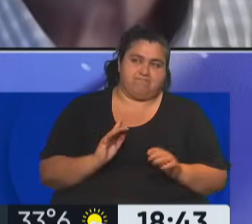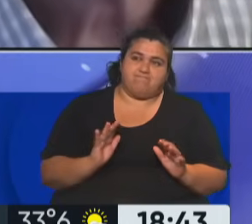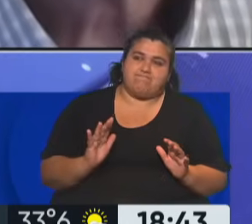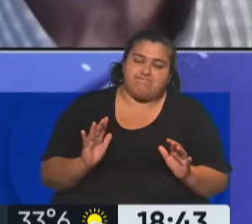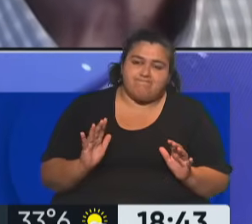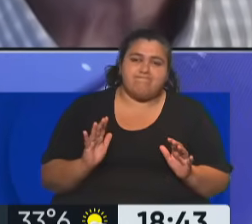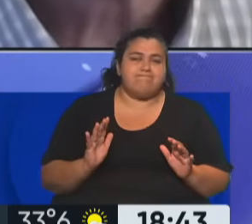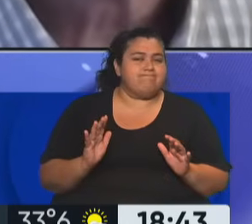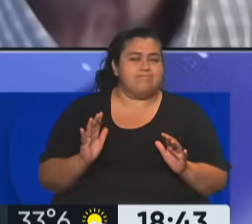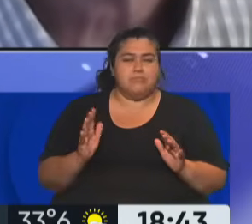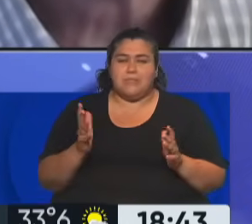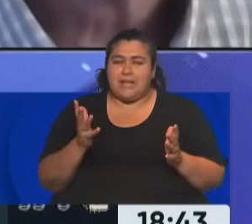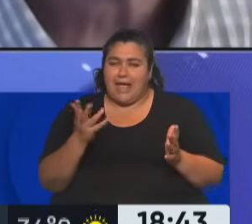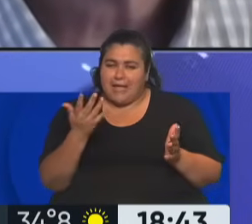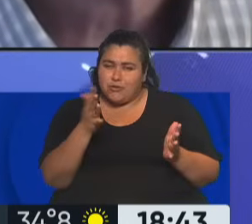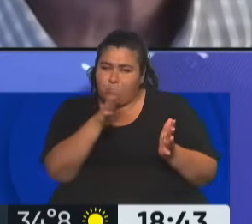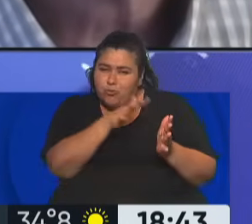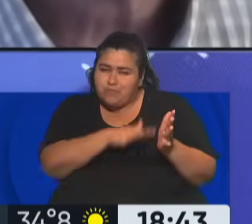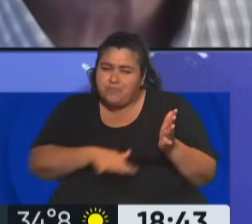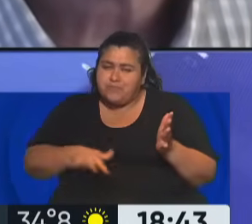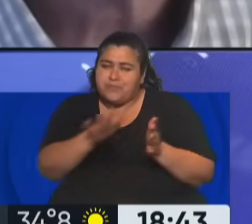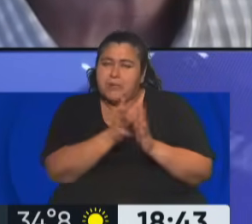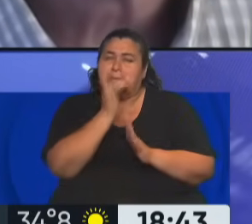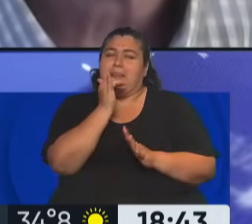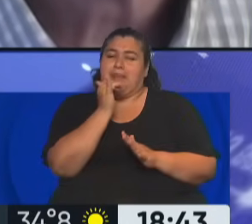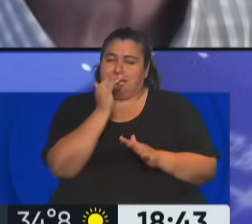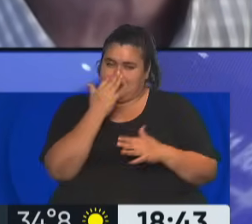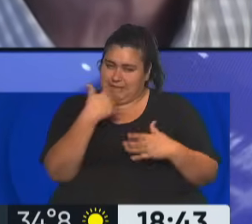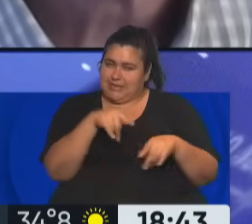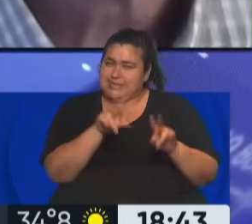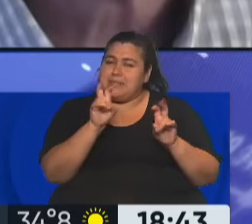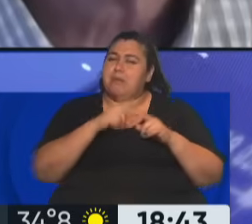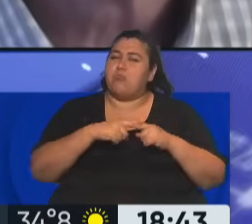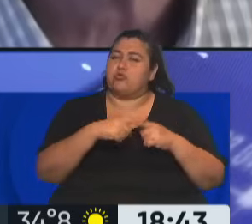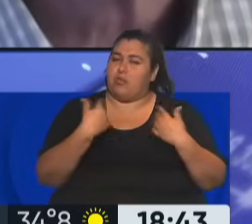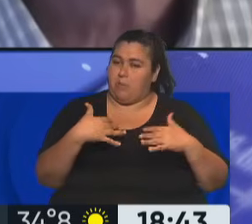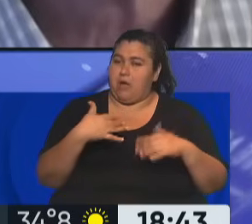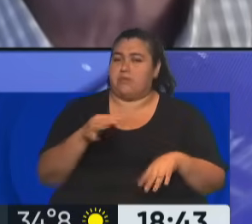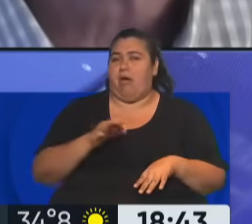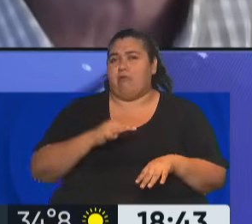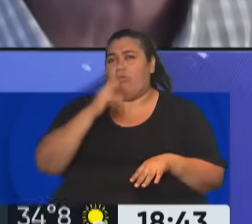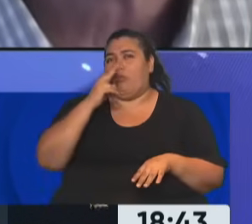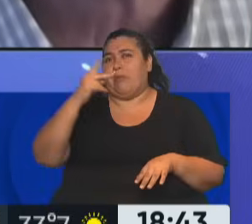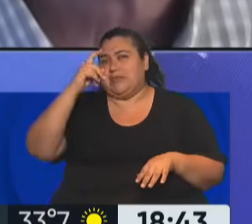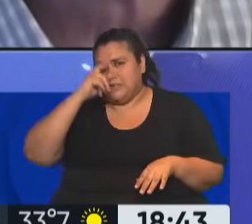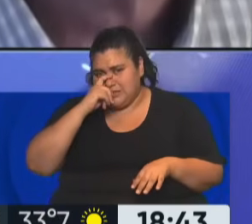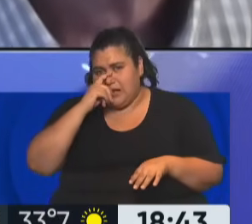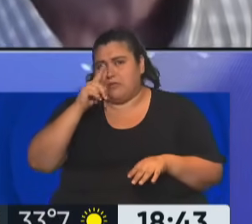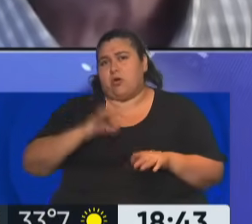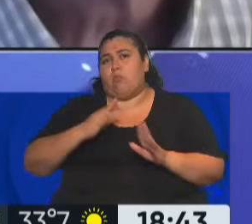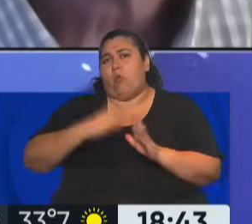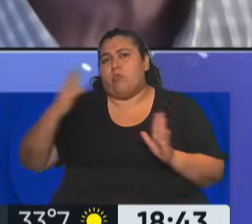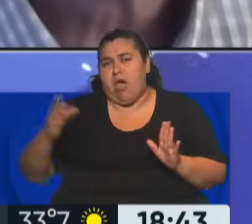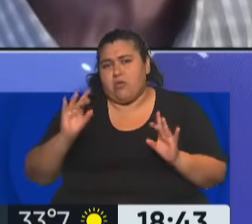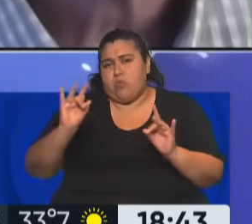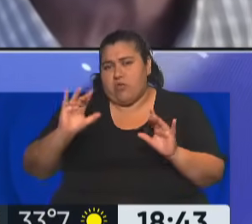Hay toda una literatura y hay evidentemente mucho debate al respecto. Se habla también del año 2027 como un año crítico. Sí, Es